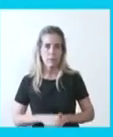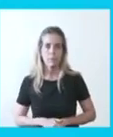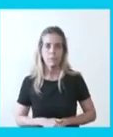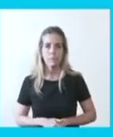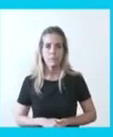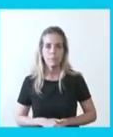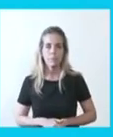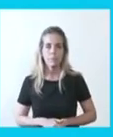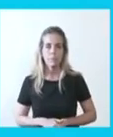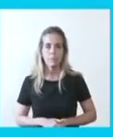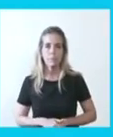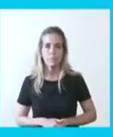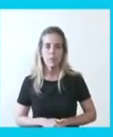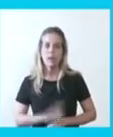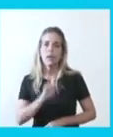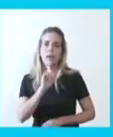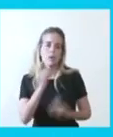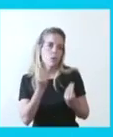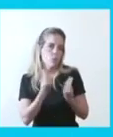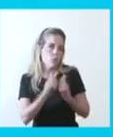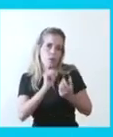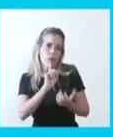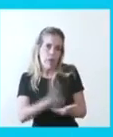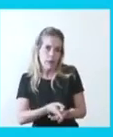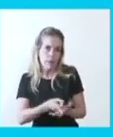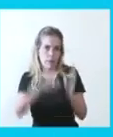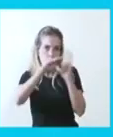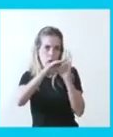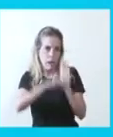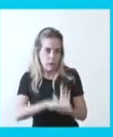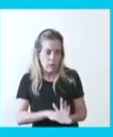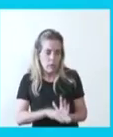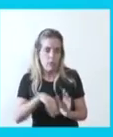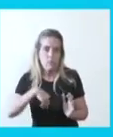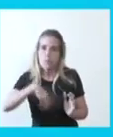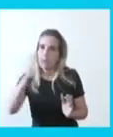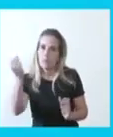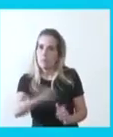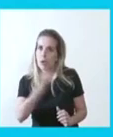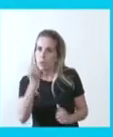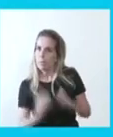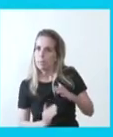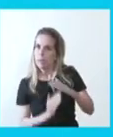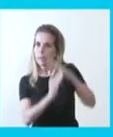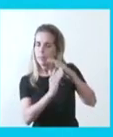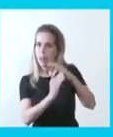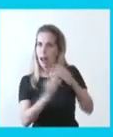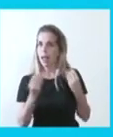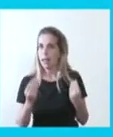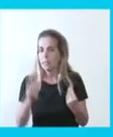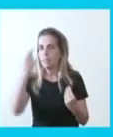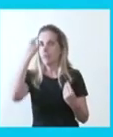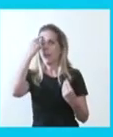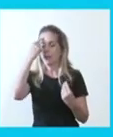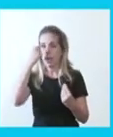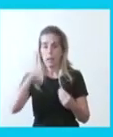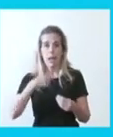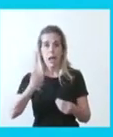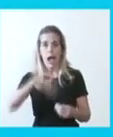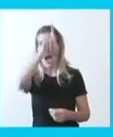Hemos tomado también otras decisiones. La más importante es que hemos cerrado la frontera de la